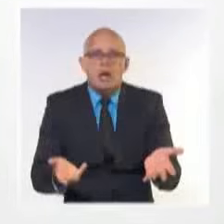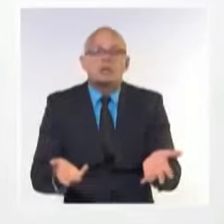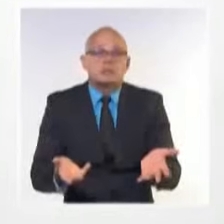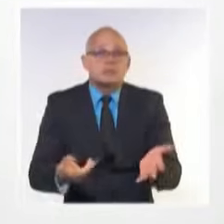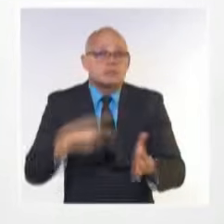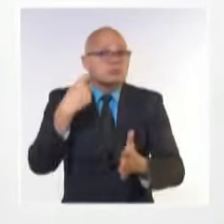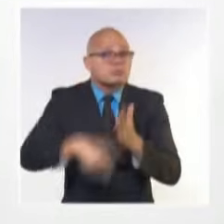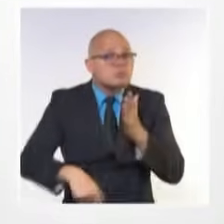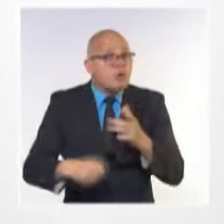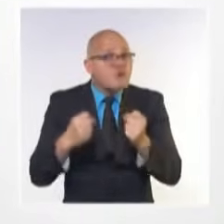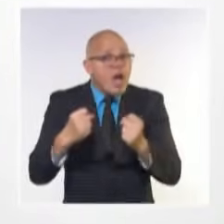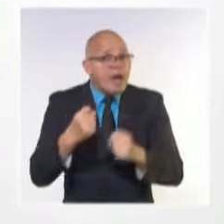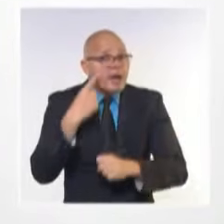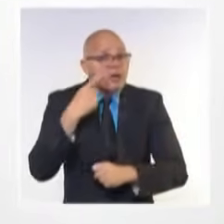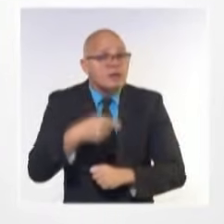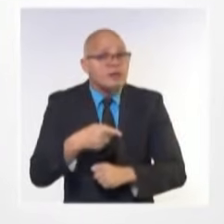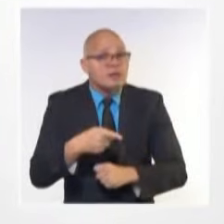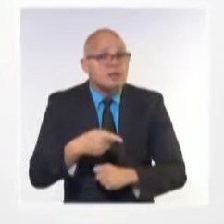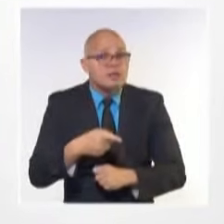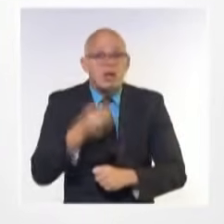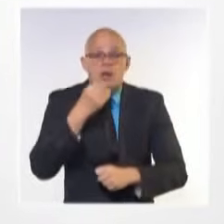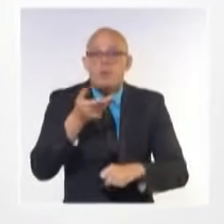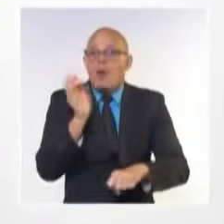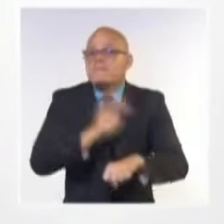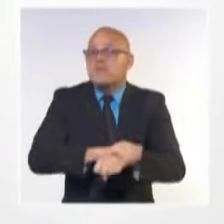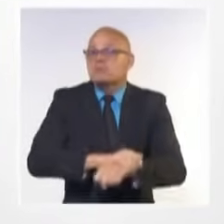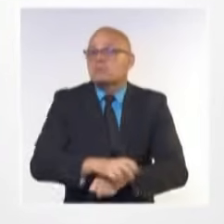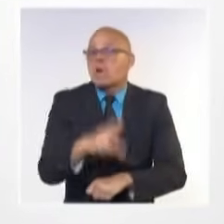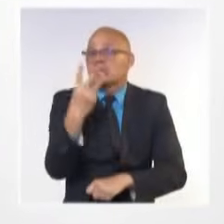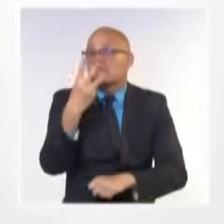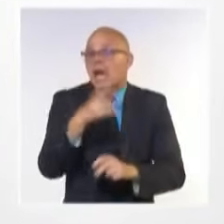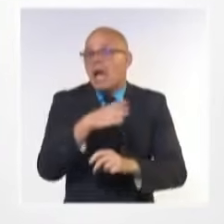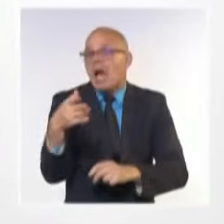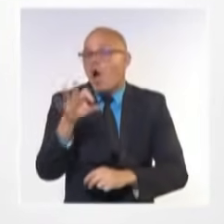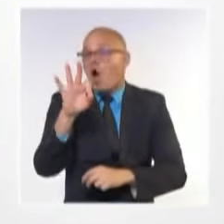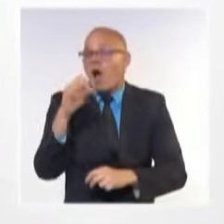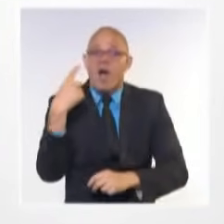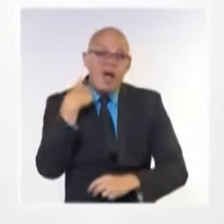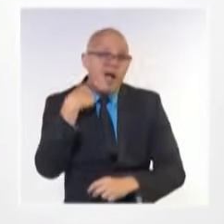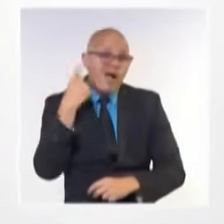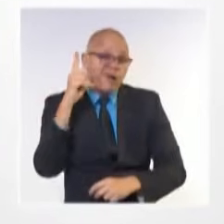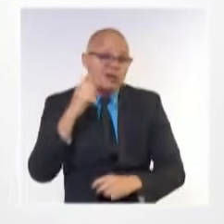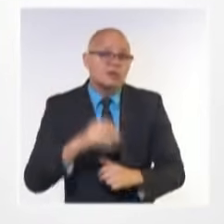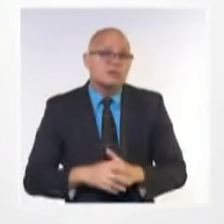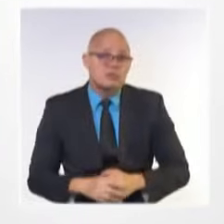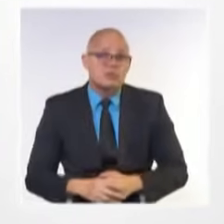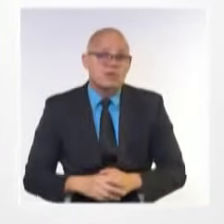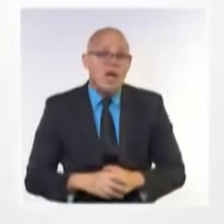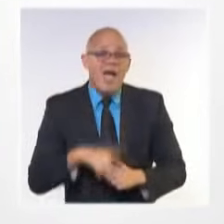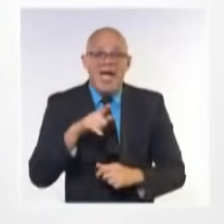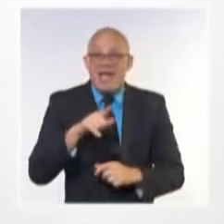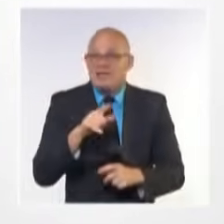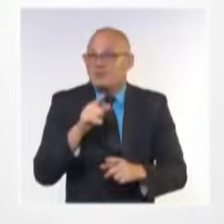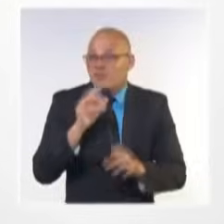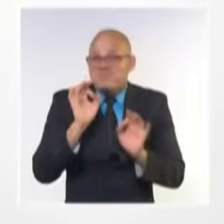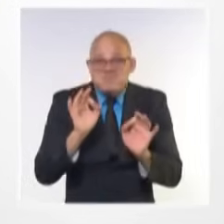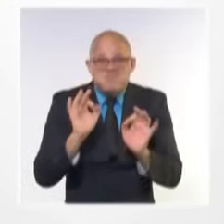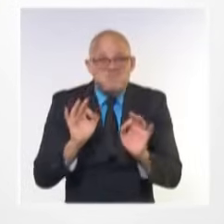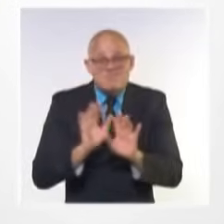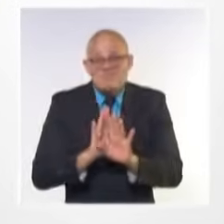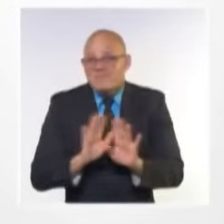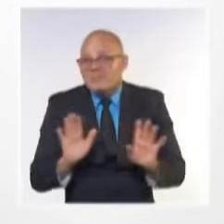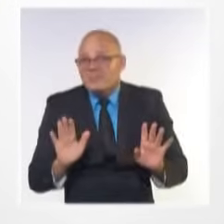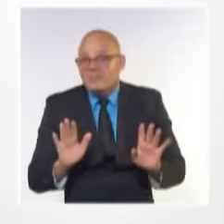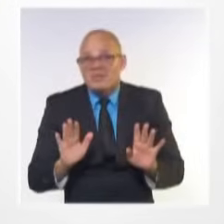severas, incluso teniendo en cuenta de 3 a 8 años establece. La figura básica es de 3 a 8 años. Es decir, es